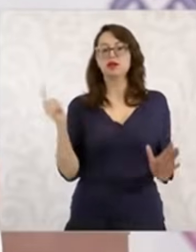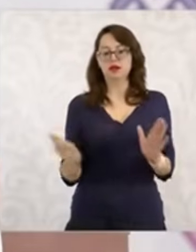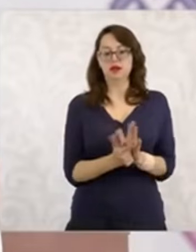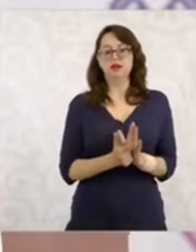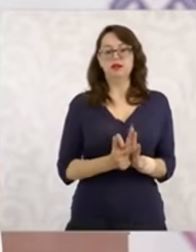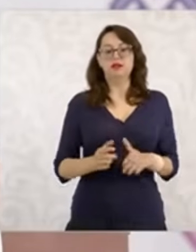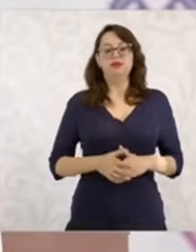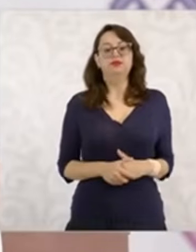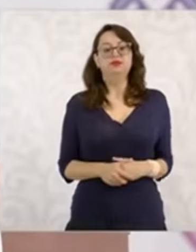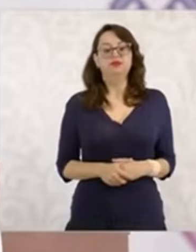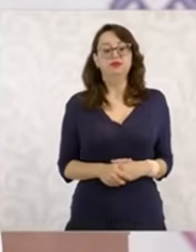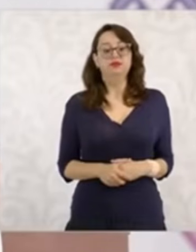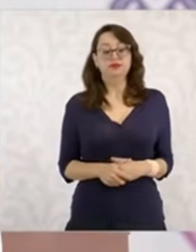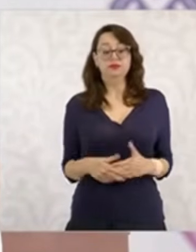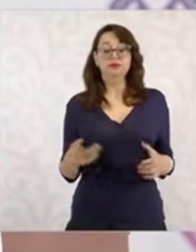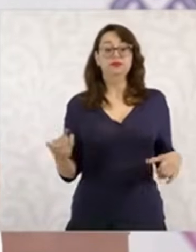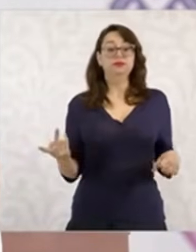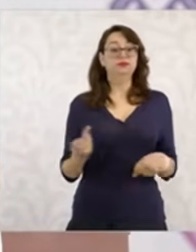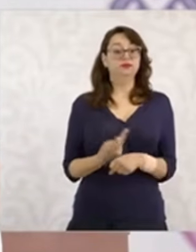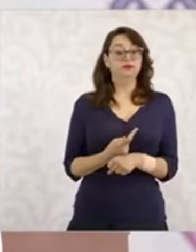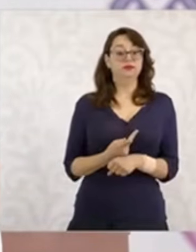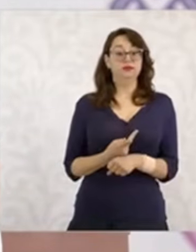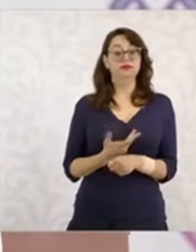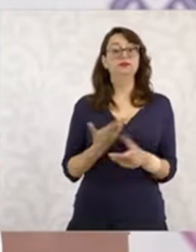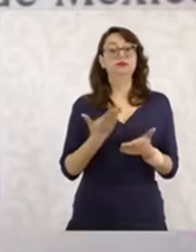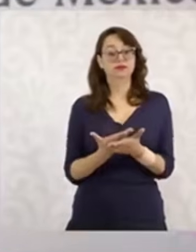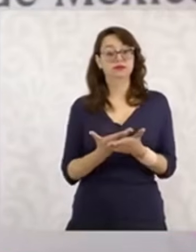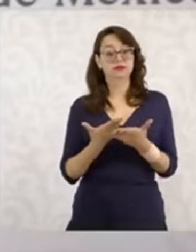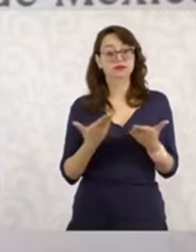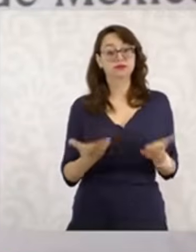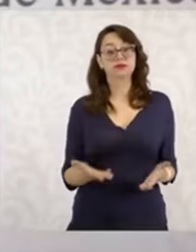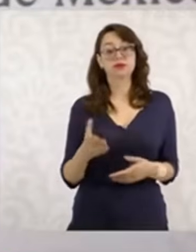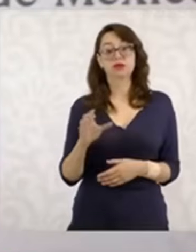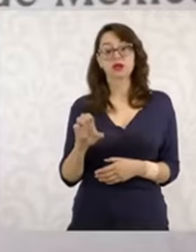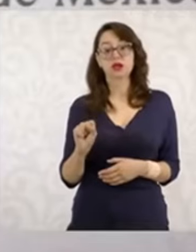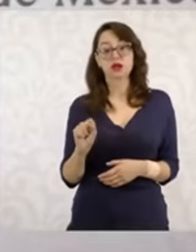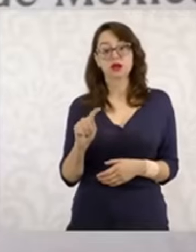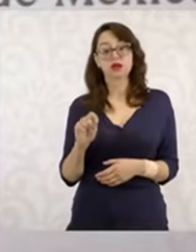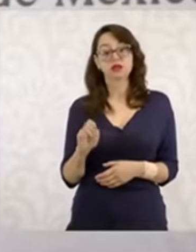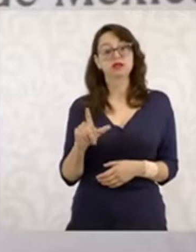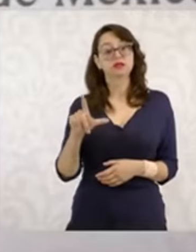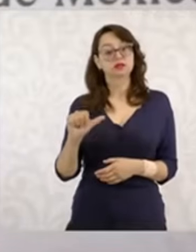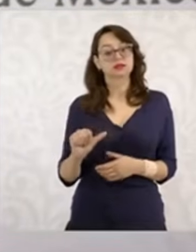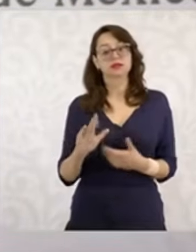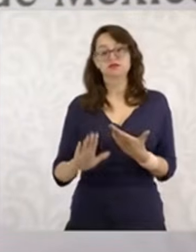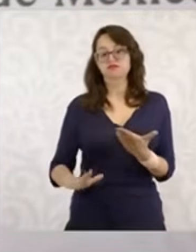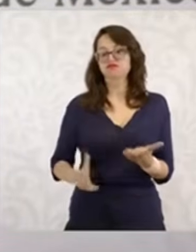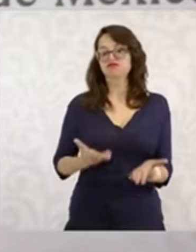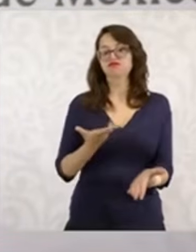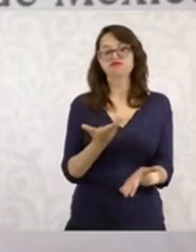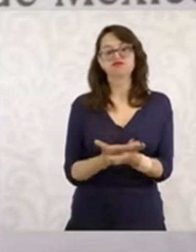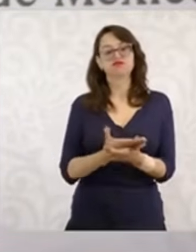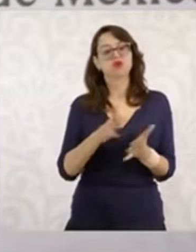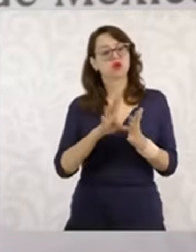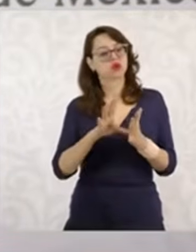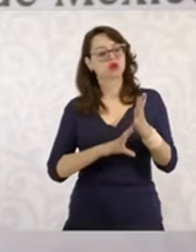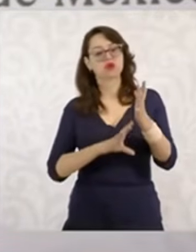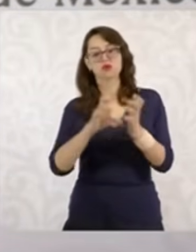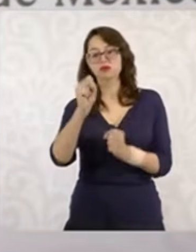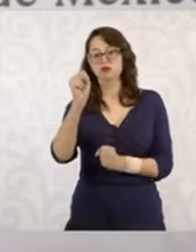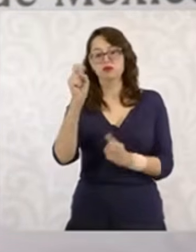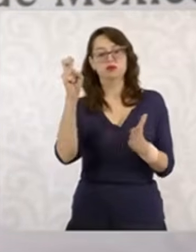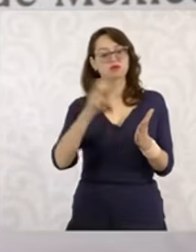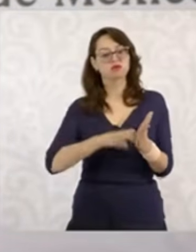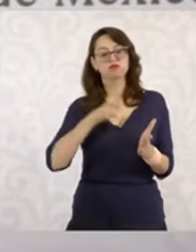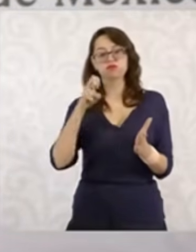Entonces, lo que va a presentar ahora Estela es una reforma constitucional para que a